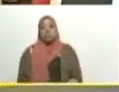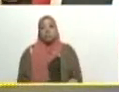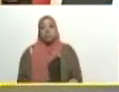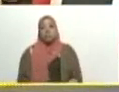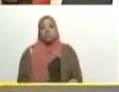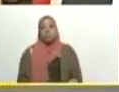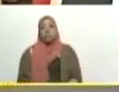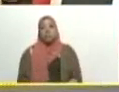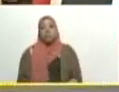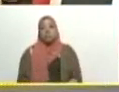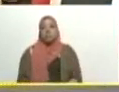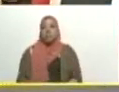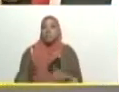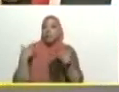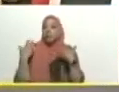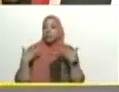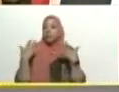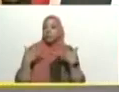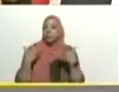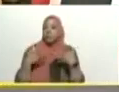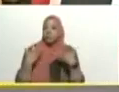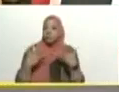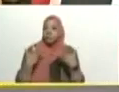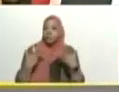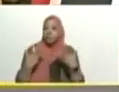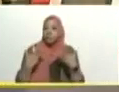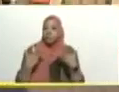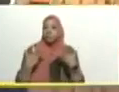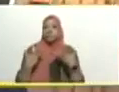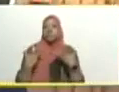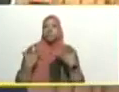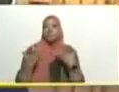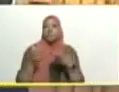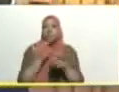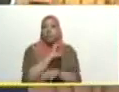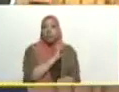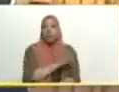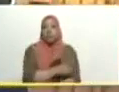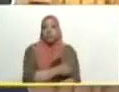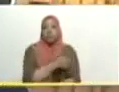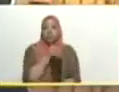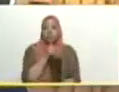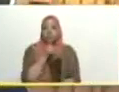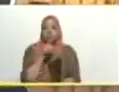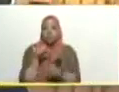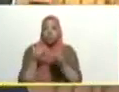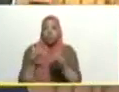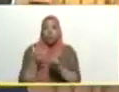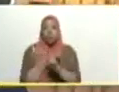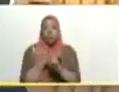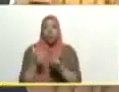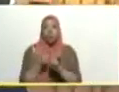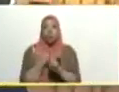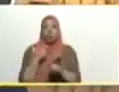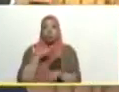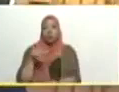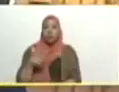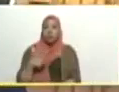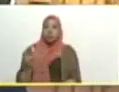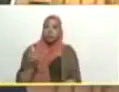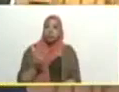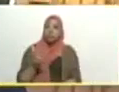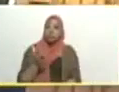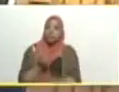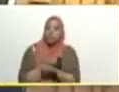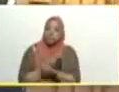Pero lo que más me alegra, me motiva y me llena de energía para seguir luchando por nuestra Venezuela